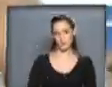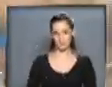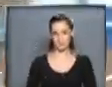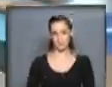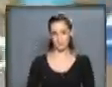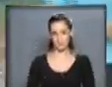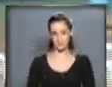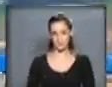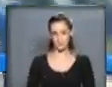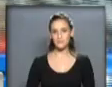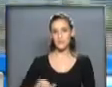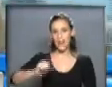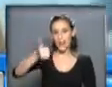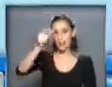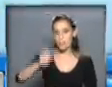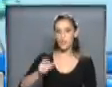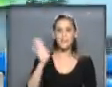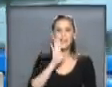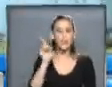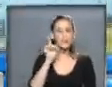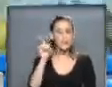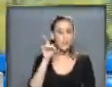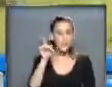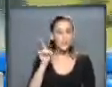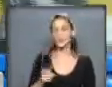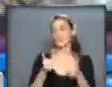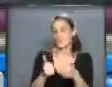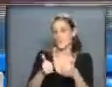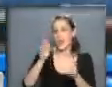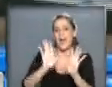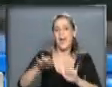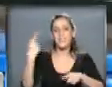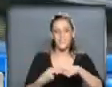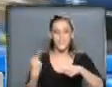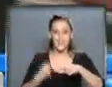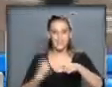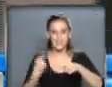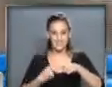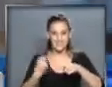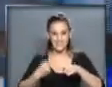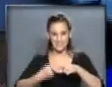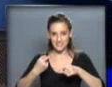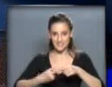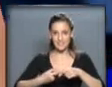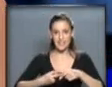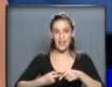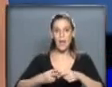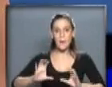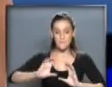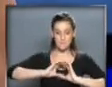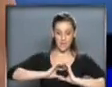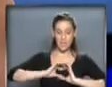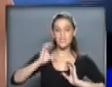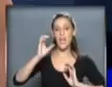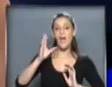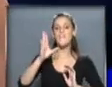Ryan Whiting con 22-28. Esa fue la marca. Así festejaba Germán Lauro, que fue medalla de bronce en